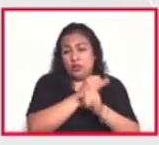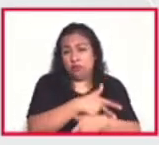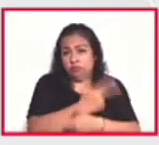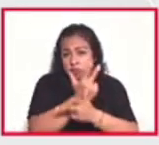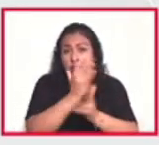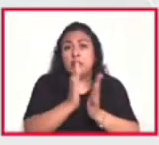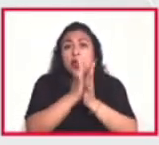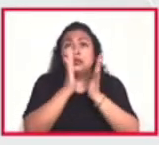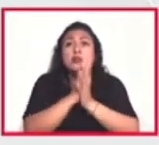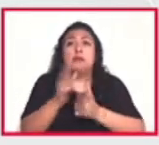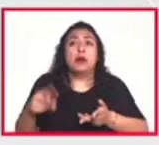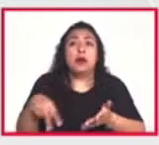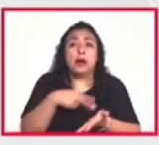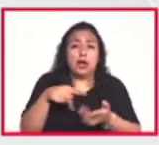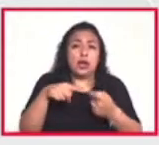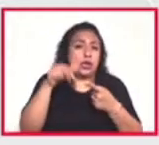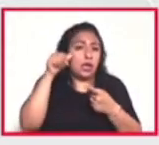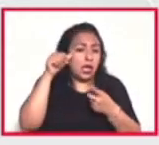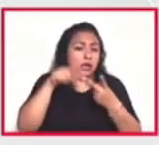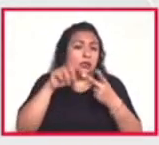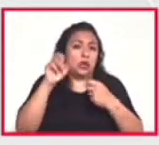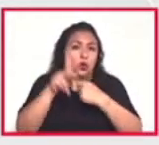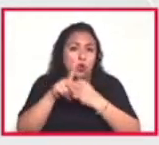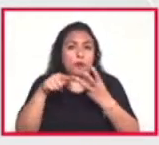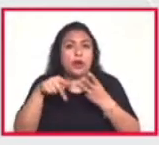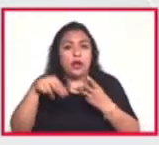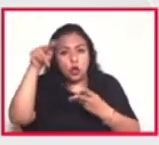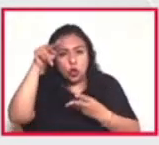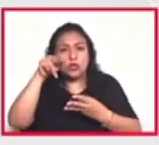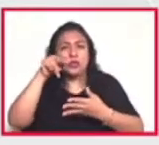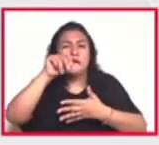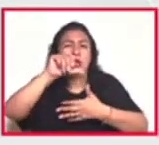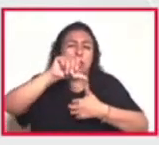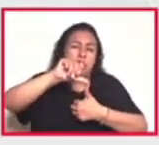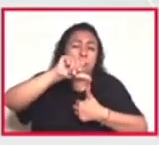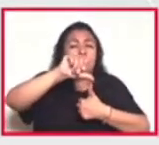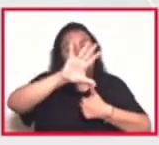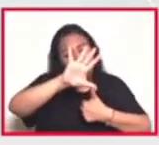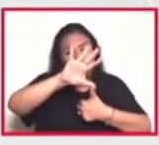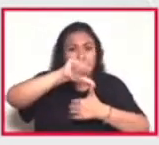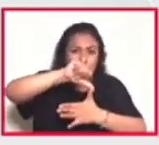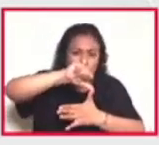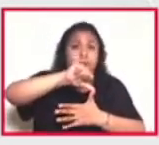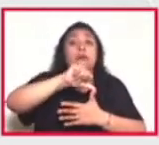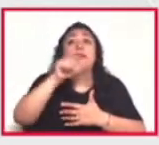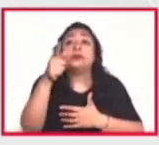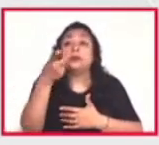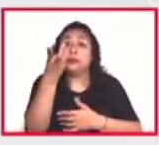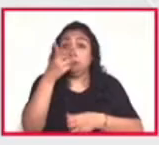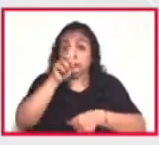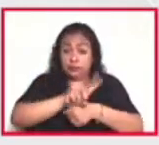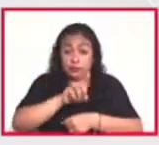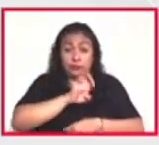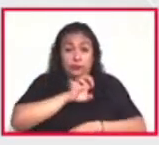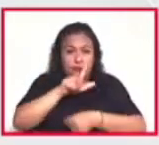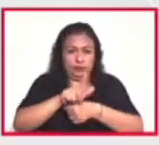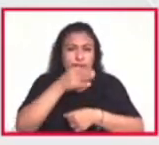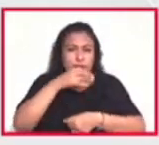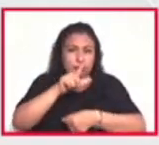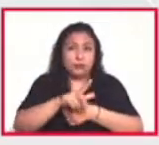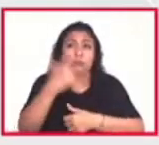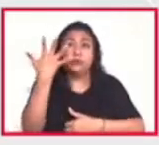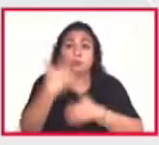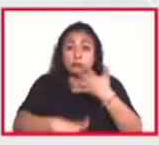participaron bailarines de Asia, Europa, Norte y Sudamérica, en esta edición presencial, durante 3 días se presentarán 15 intérpretes